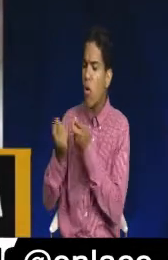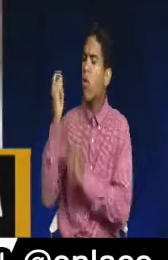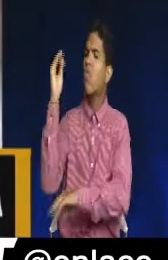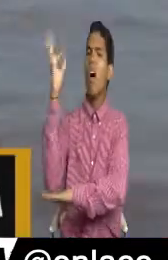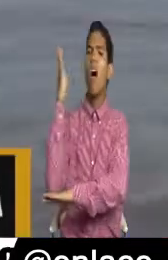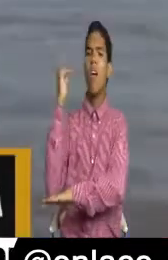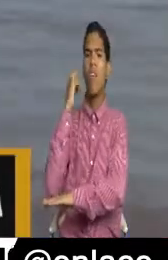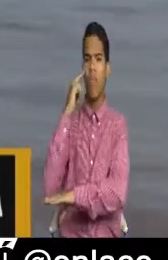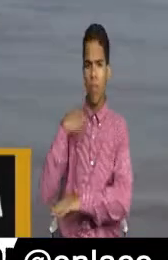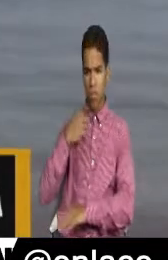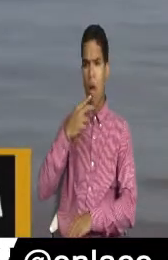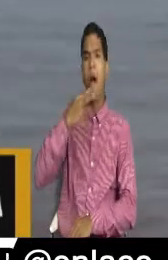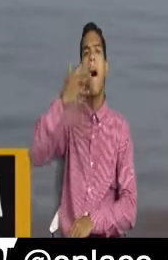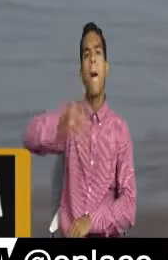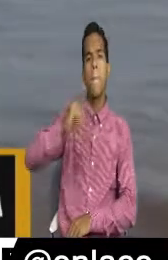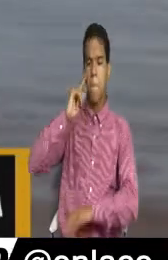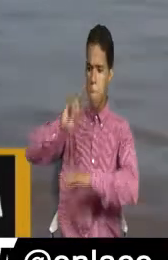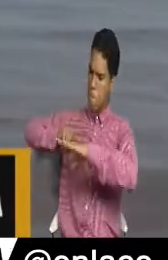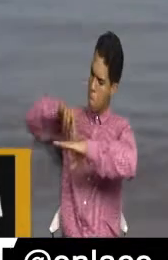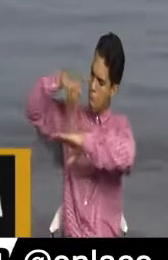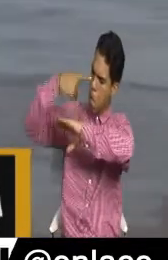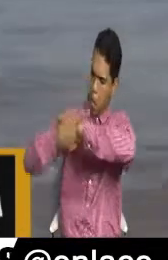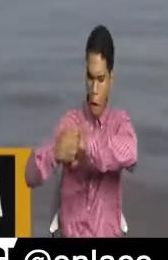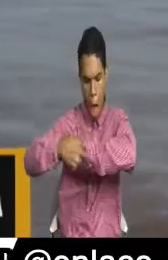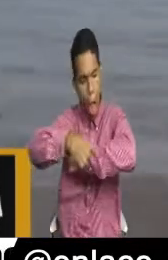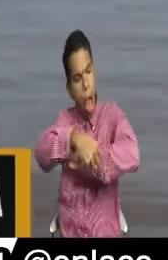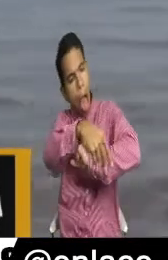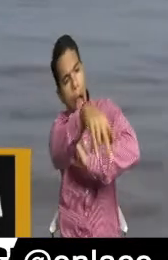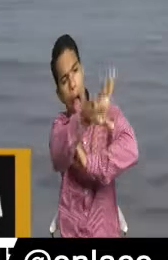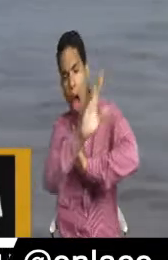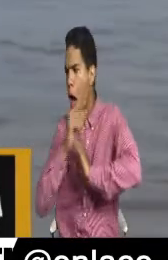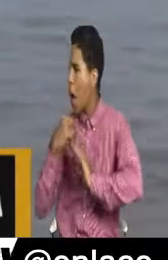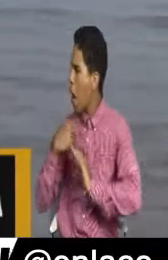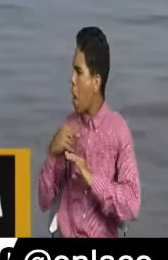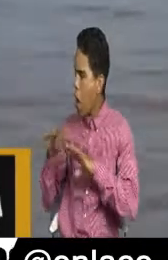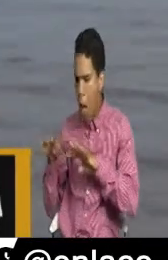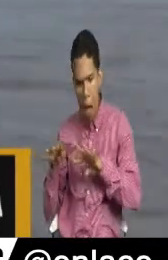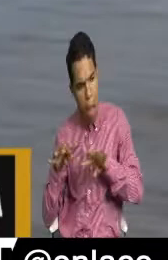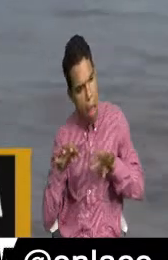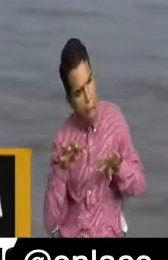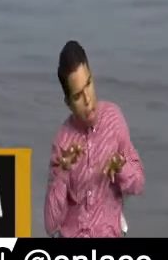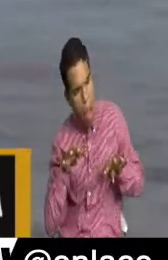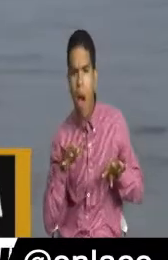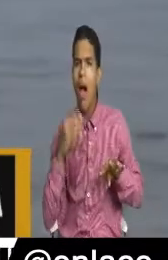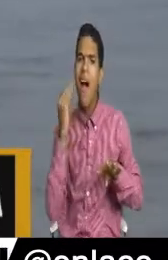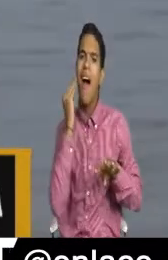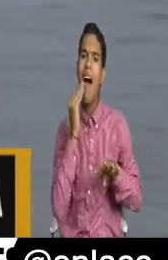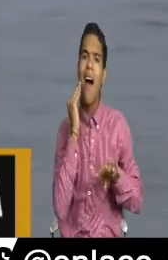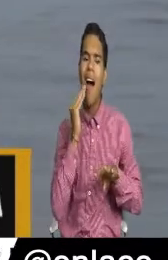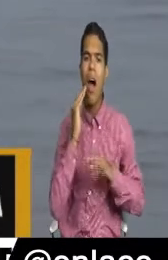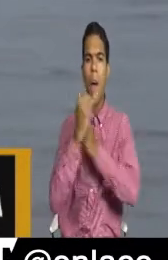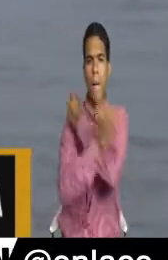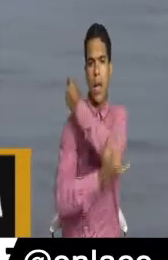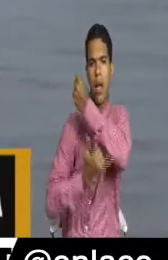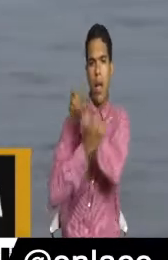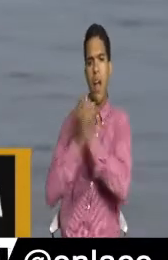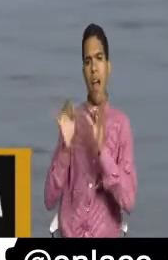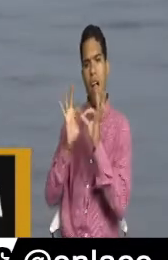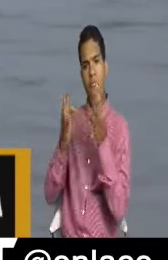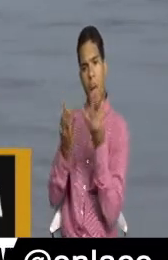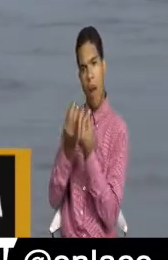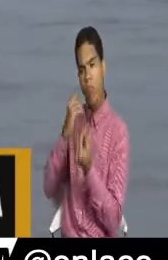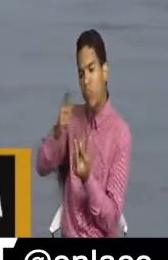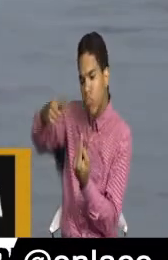las aguas del río Cascajal en la vereda La Llana, corregimiento Yarima, en donde la menor se encontraba de paseo familiar. Según